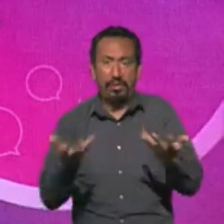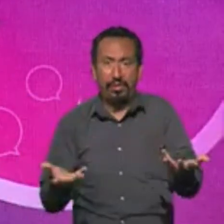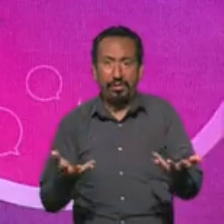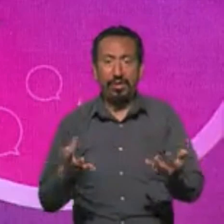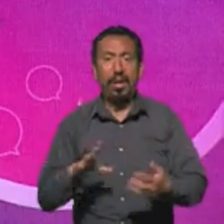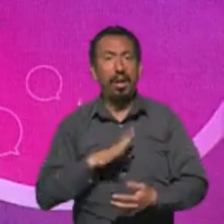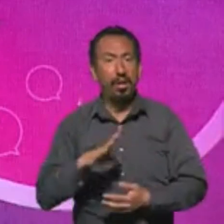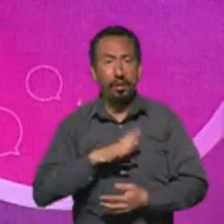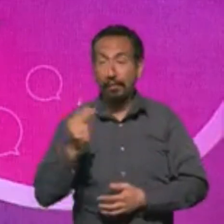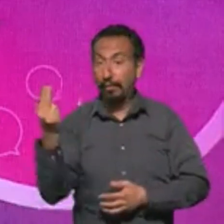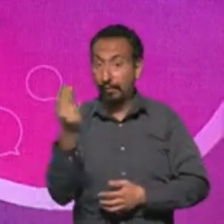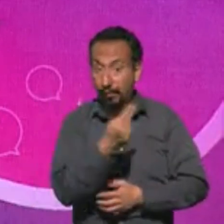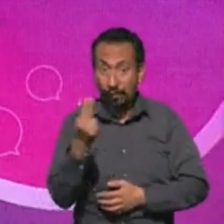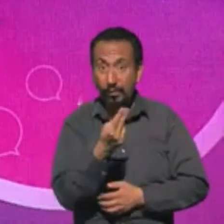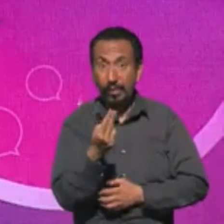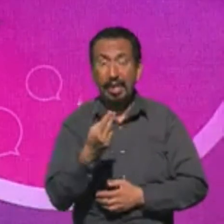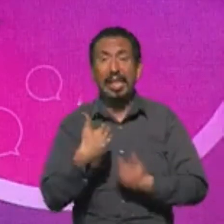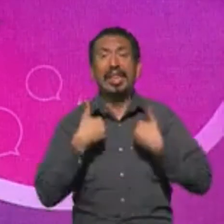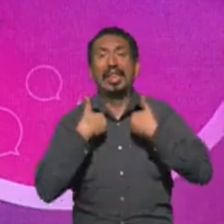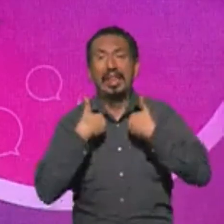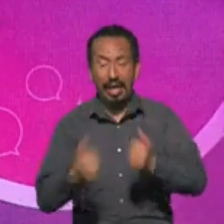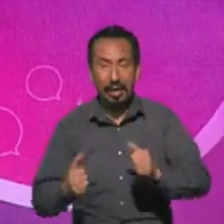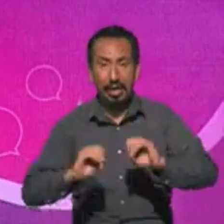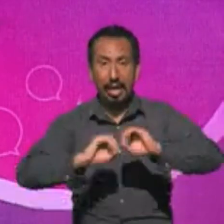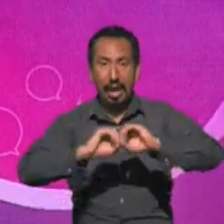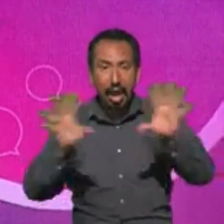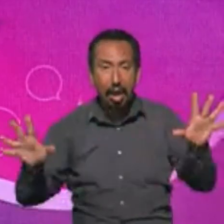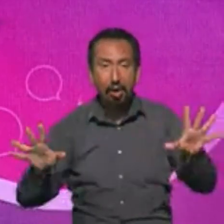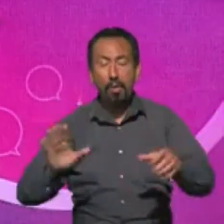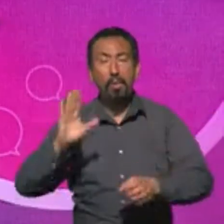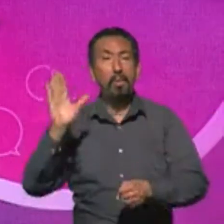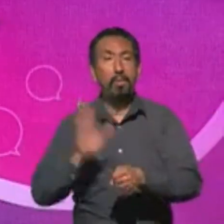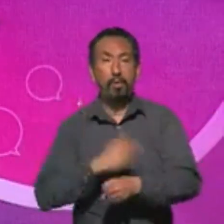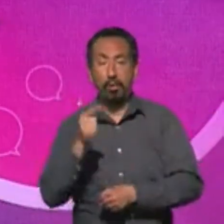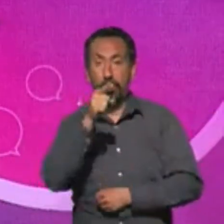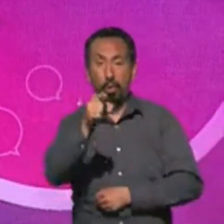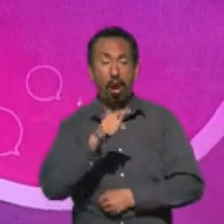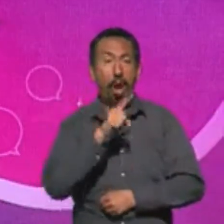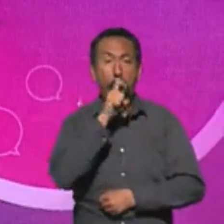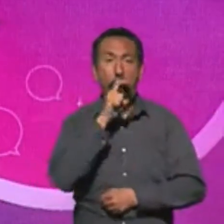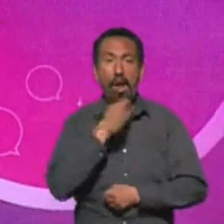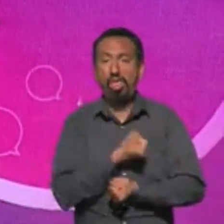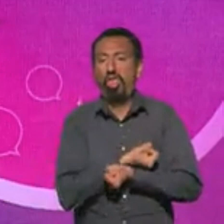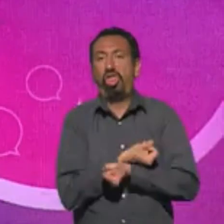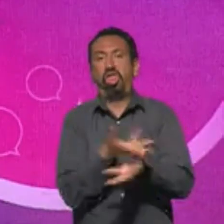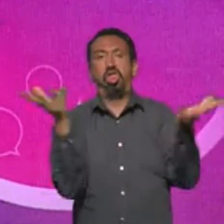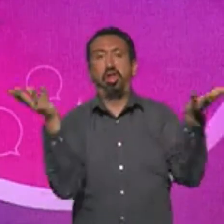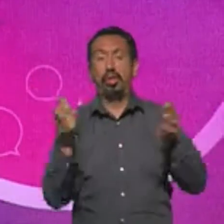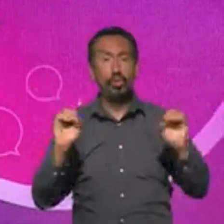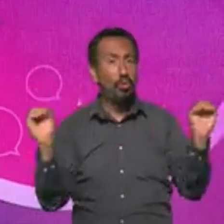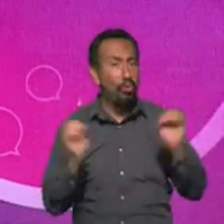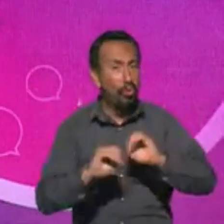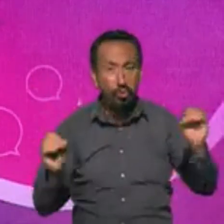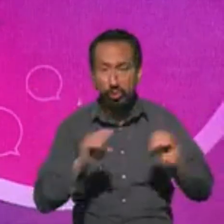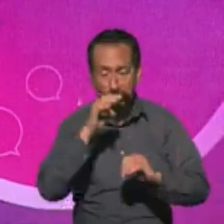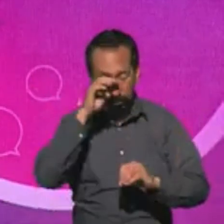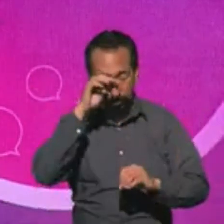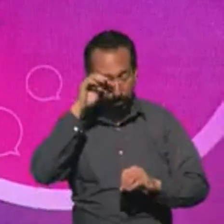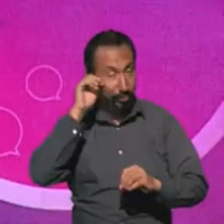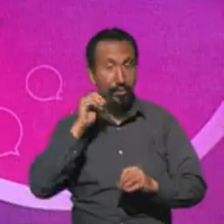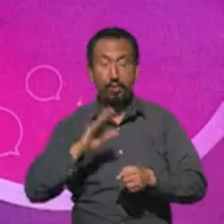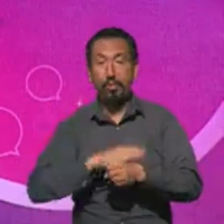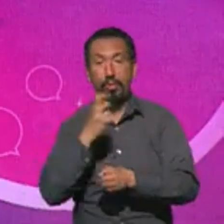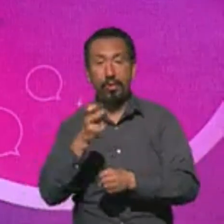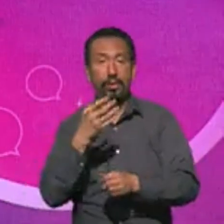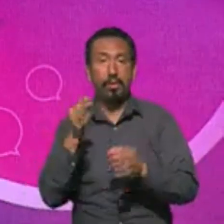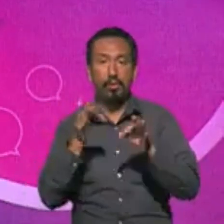tenemos que ser muy conscientes en el uso racional del agua necesitamos concientizar a la ciudadanía de que el